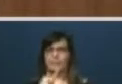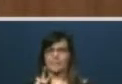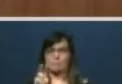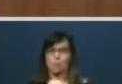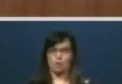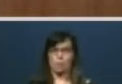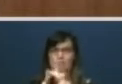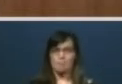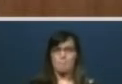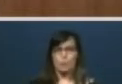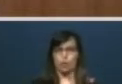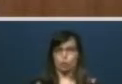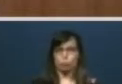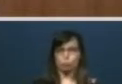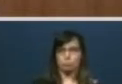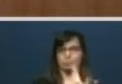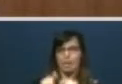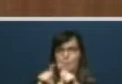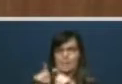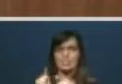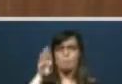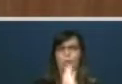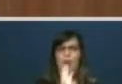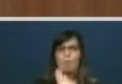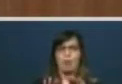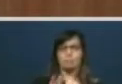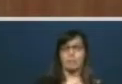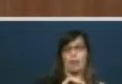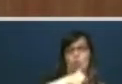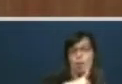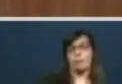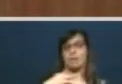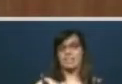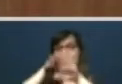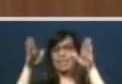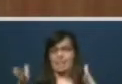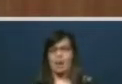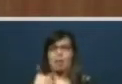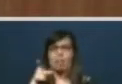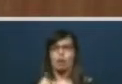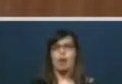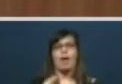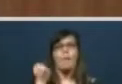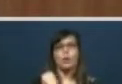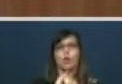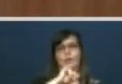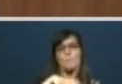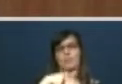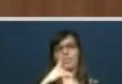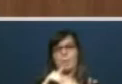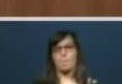proyectos con empresas a programas nacionales e internacionales de apoyo a la jmas demás y nuestro plan de creación de empresas en fin